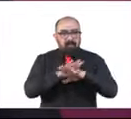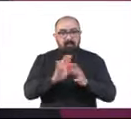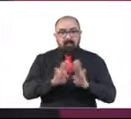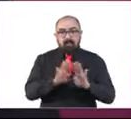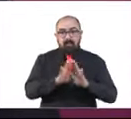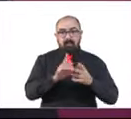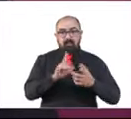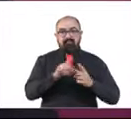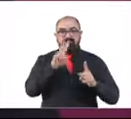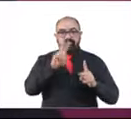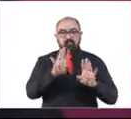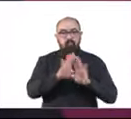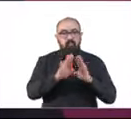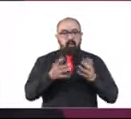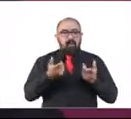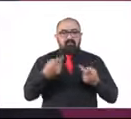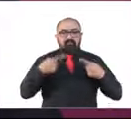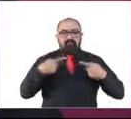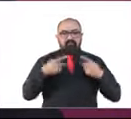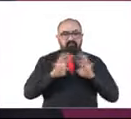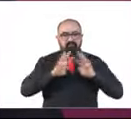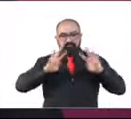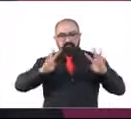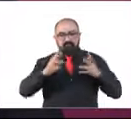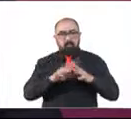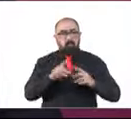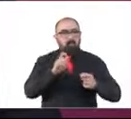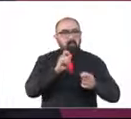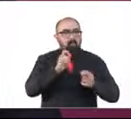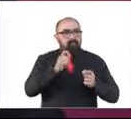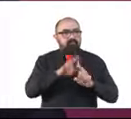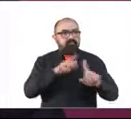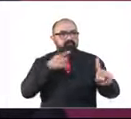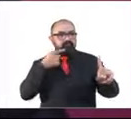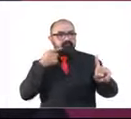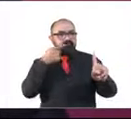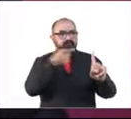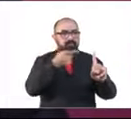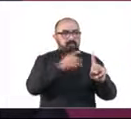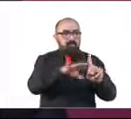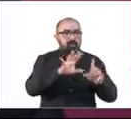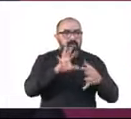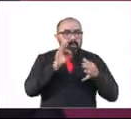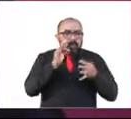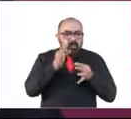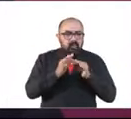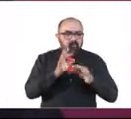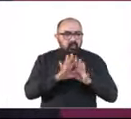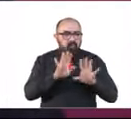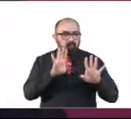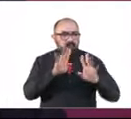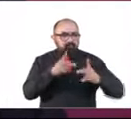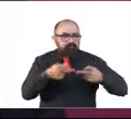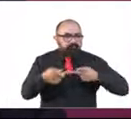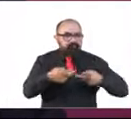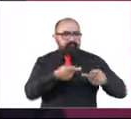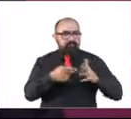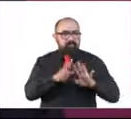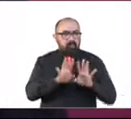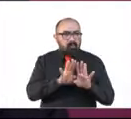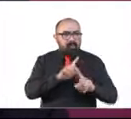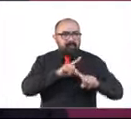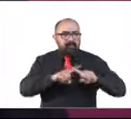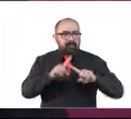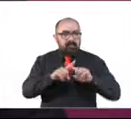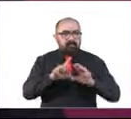una comisión ambiental con este enfoque regional, con este enfoque de armonizar las políticas en estas entidades